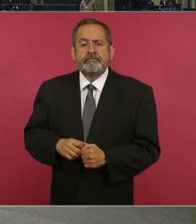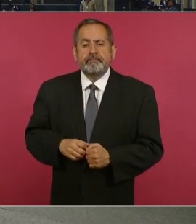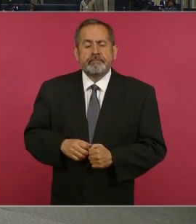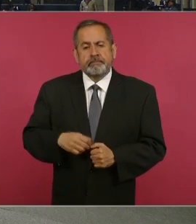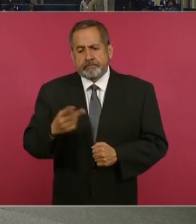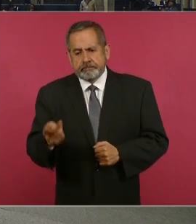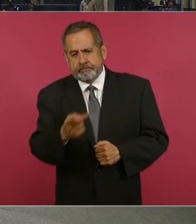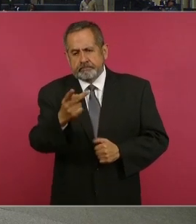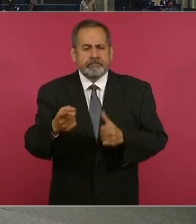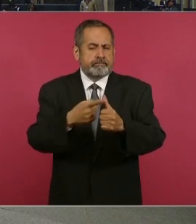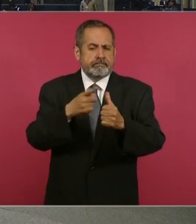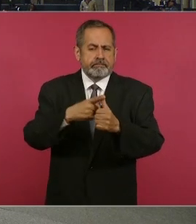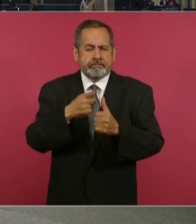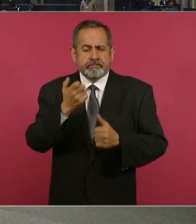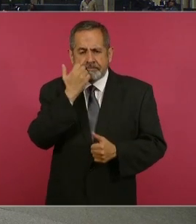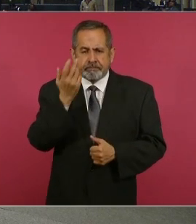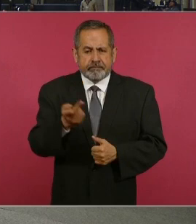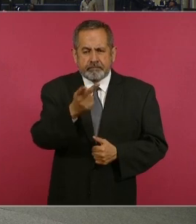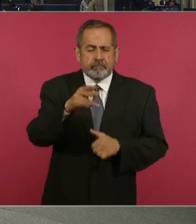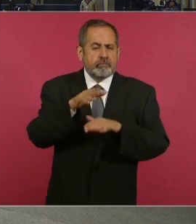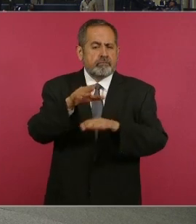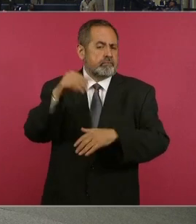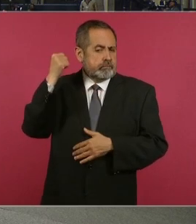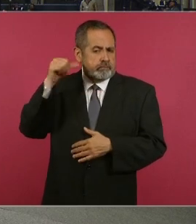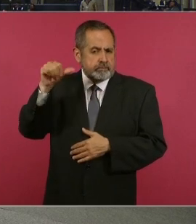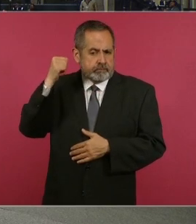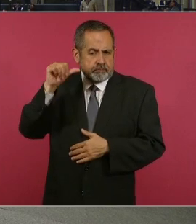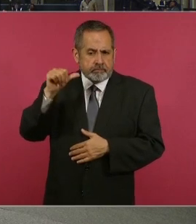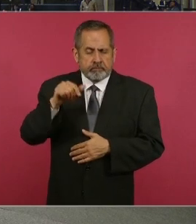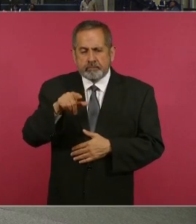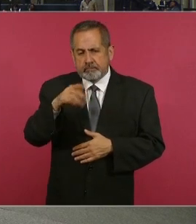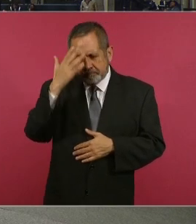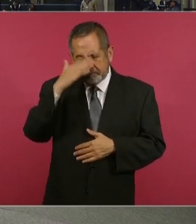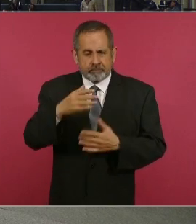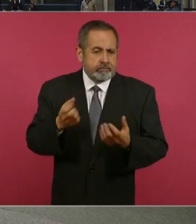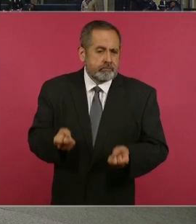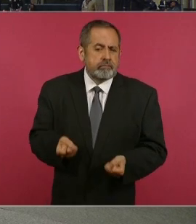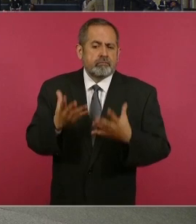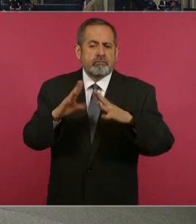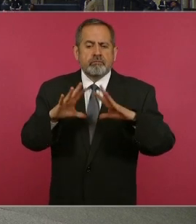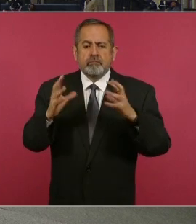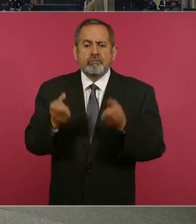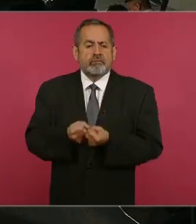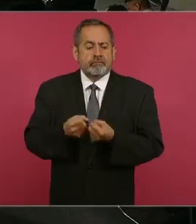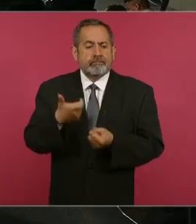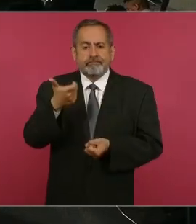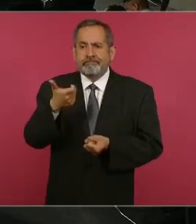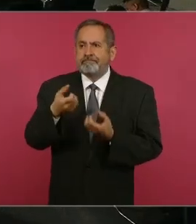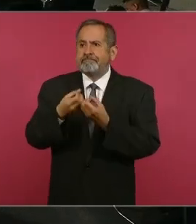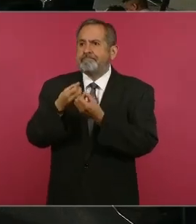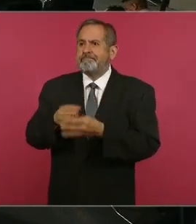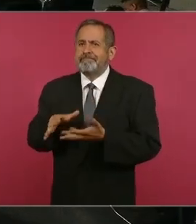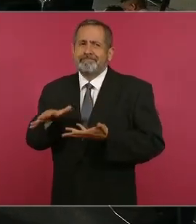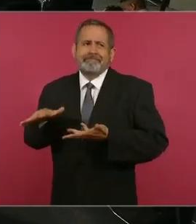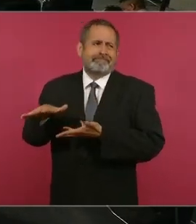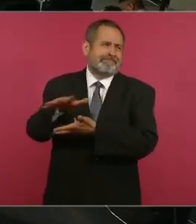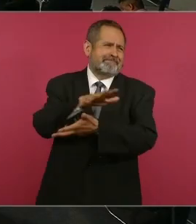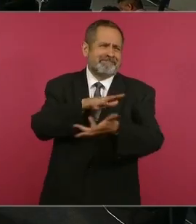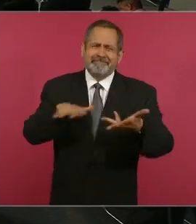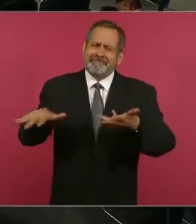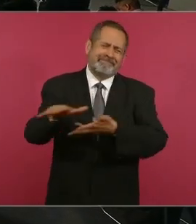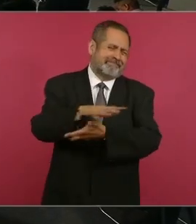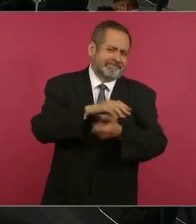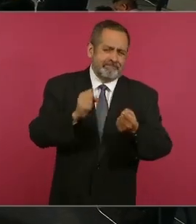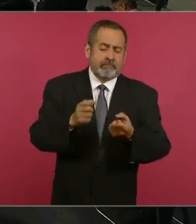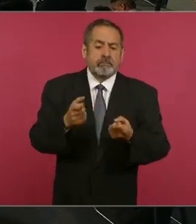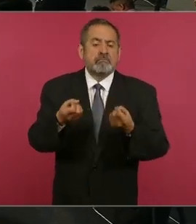lugar, preguntarle sobre Acapulco, preguntarle si tienen cuantificado a cuánto ascienden las pérdidas económicas que dejó el huracán en